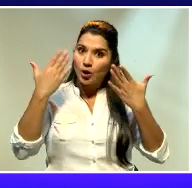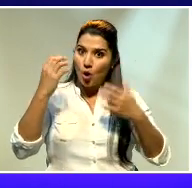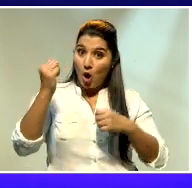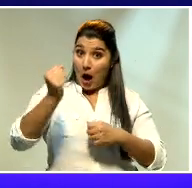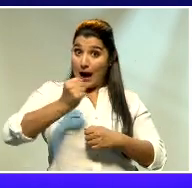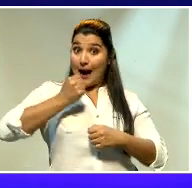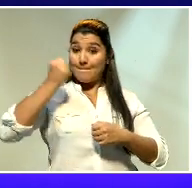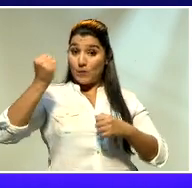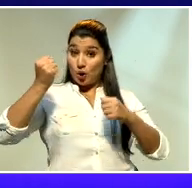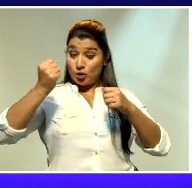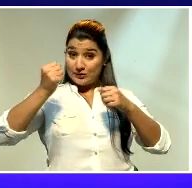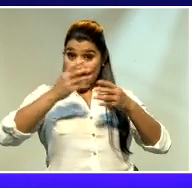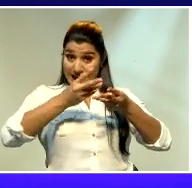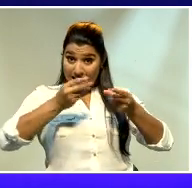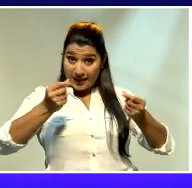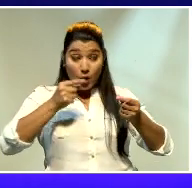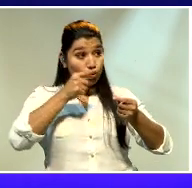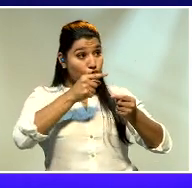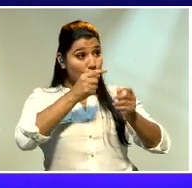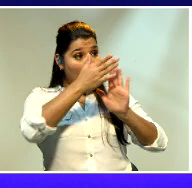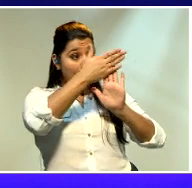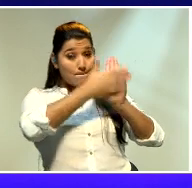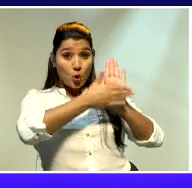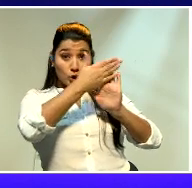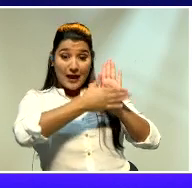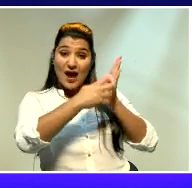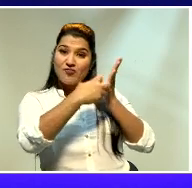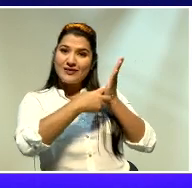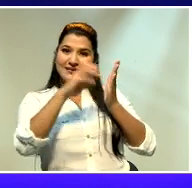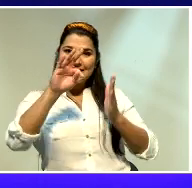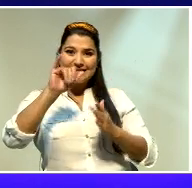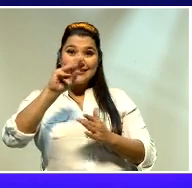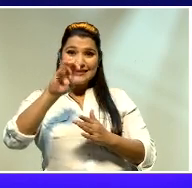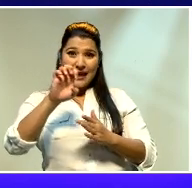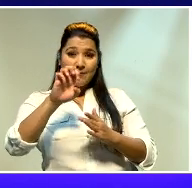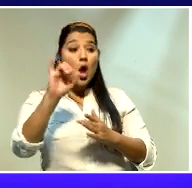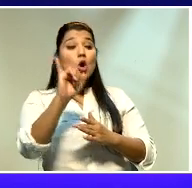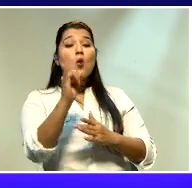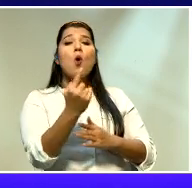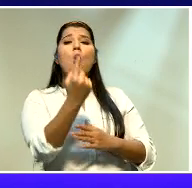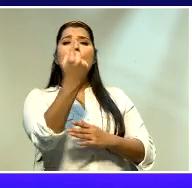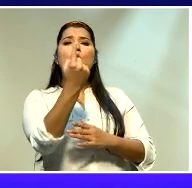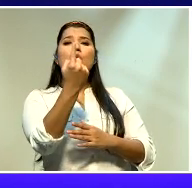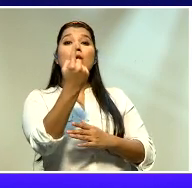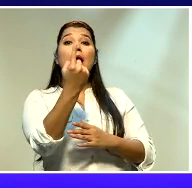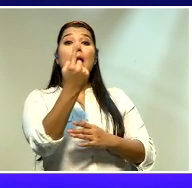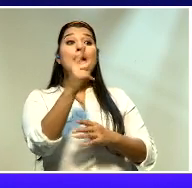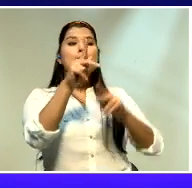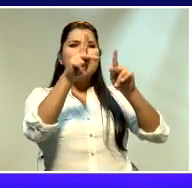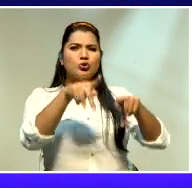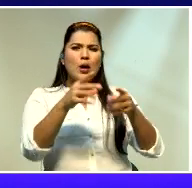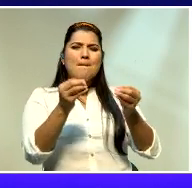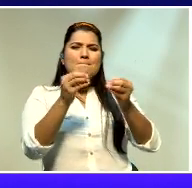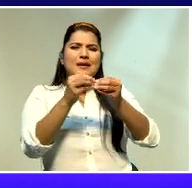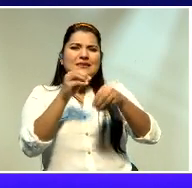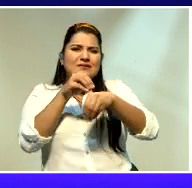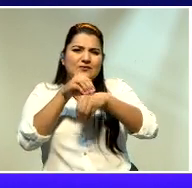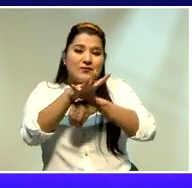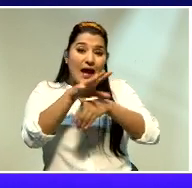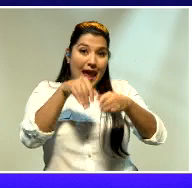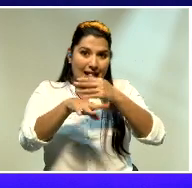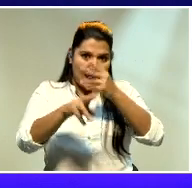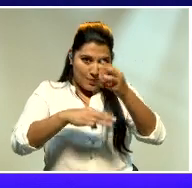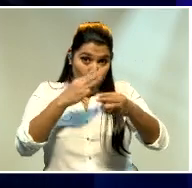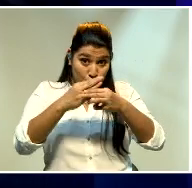fue portada de la revista Time como una de las 100 personas más influyentes del planeta. Y eso es muy bueno para la imagen